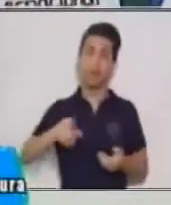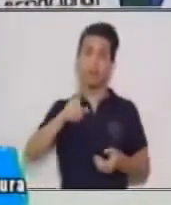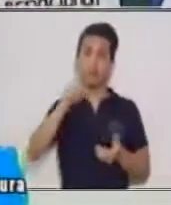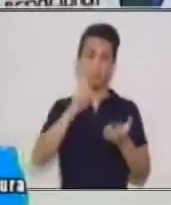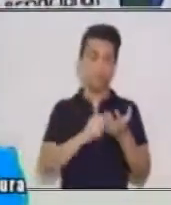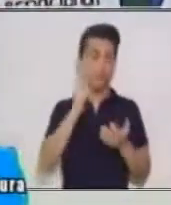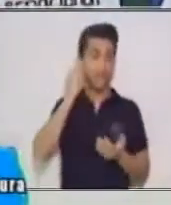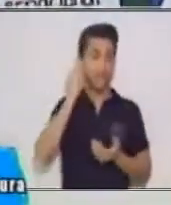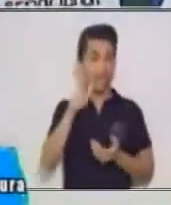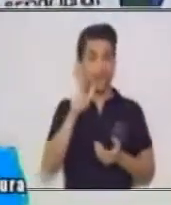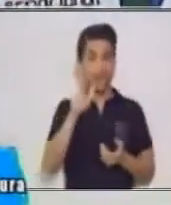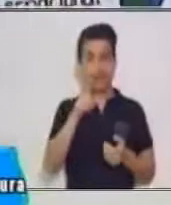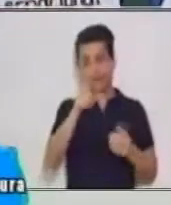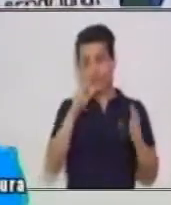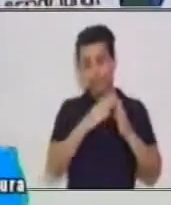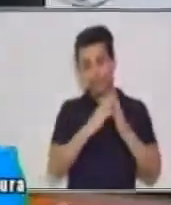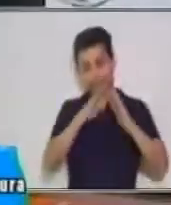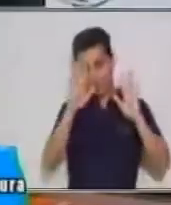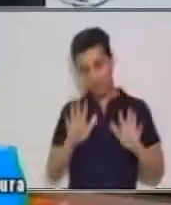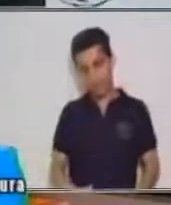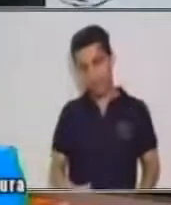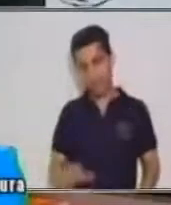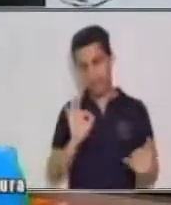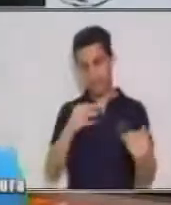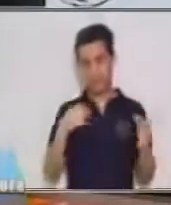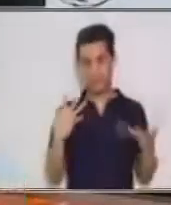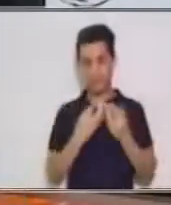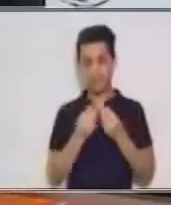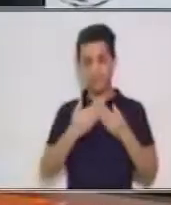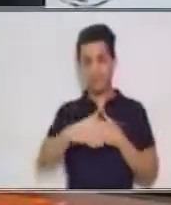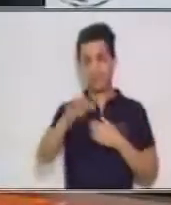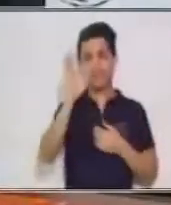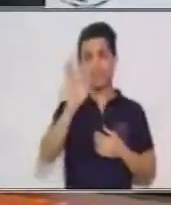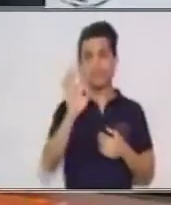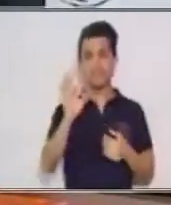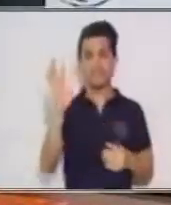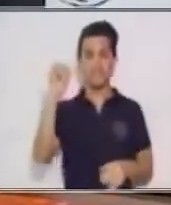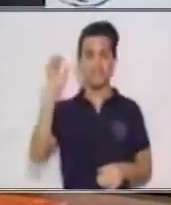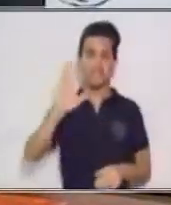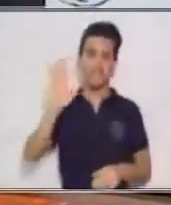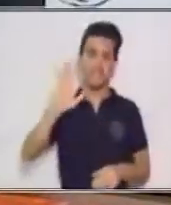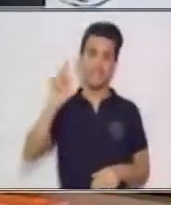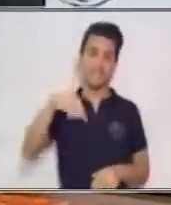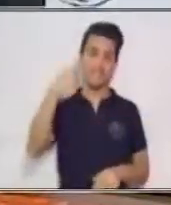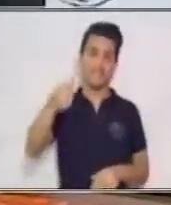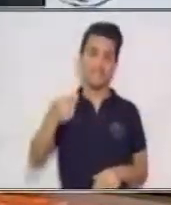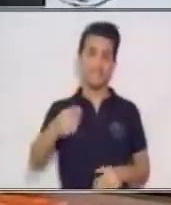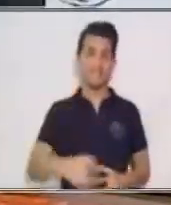antibacterial. Quédate en casa. Juntos saldremos adelante. Hasta la próxima.